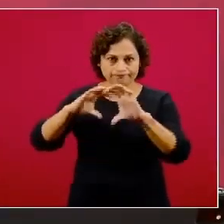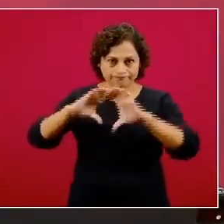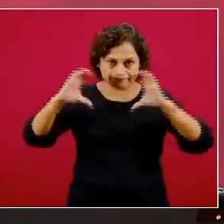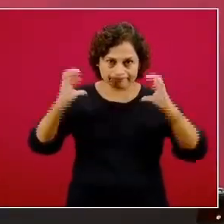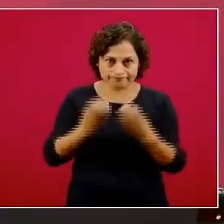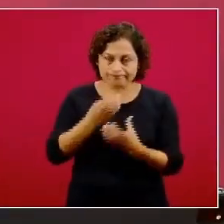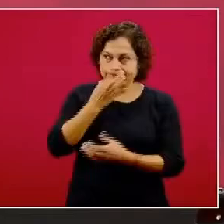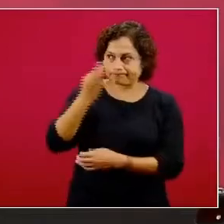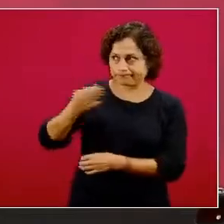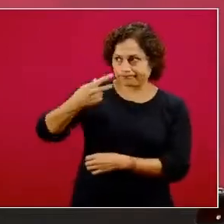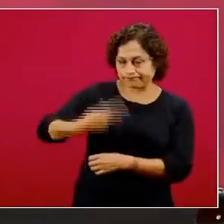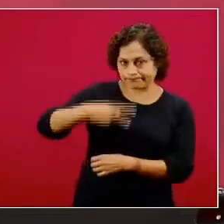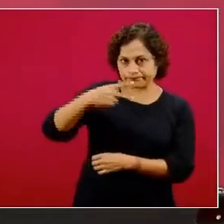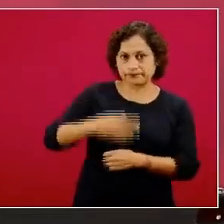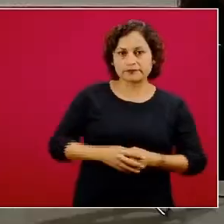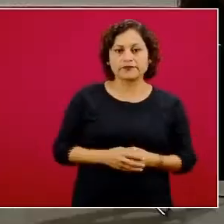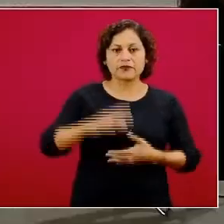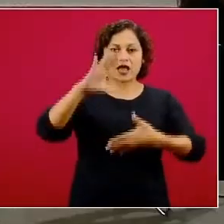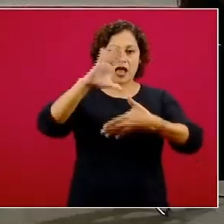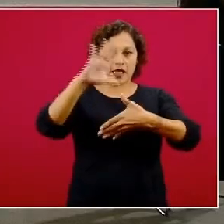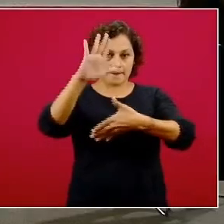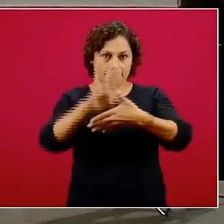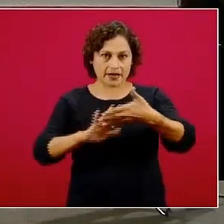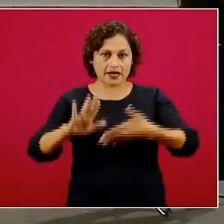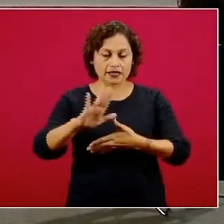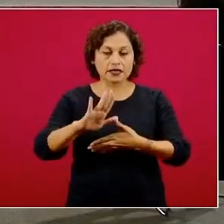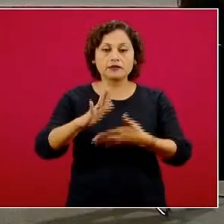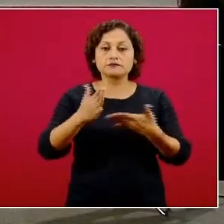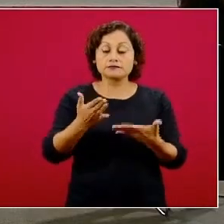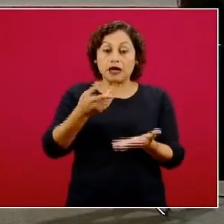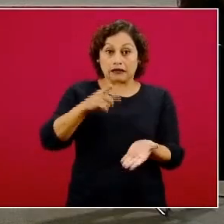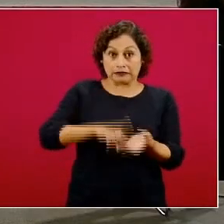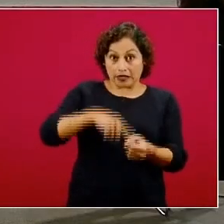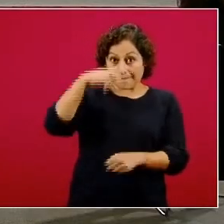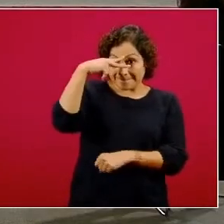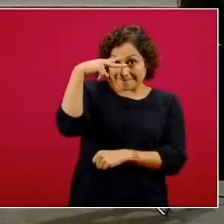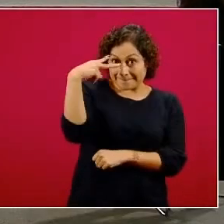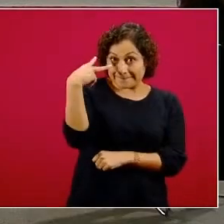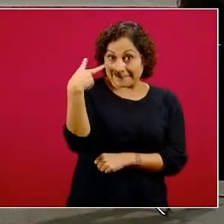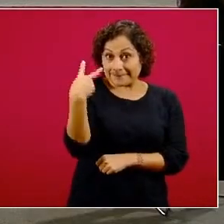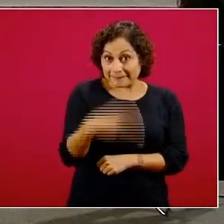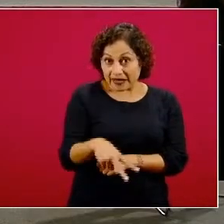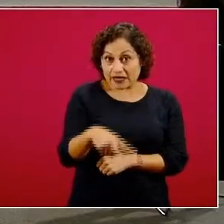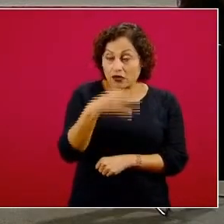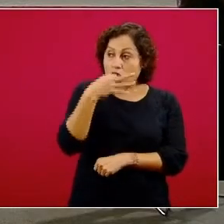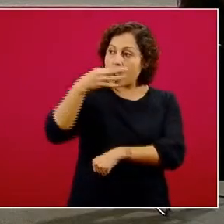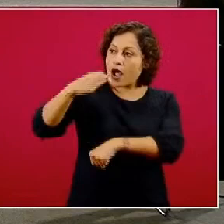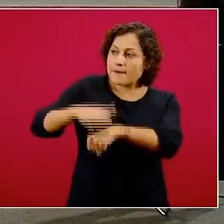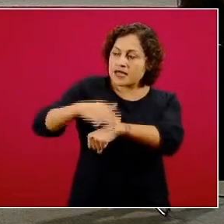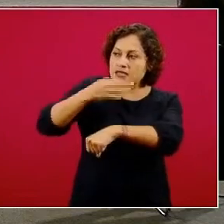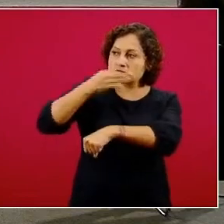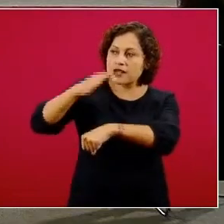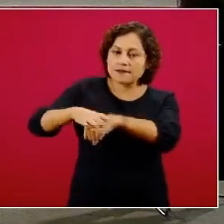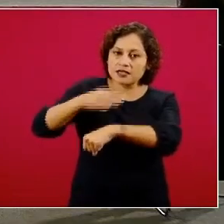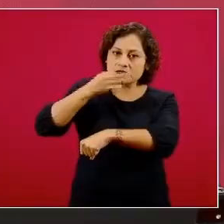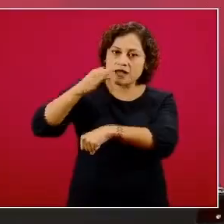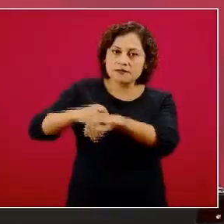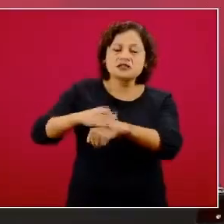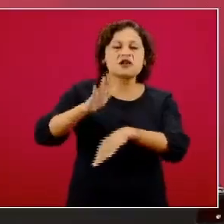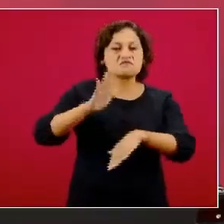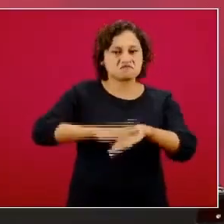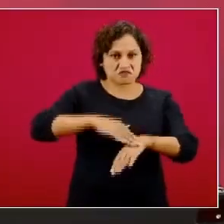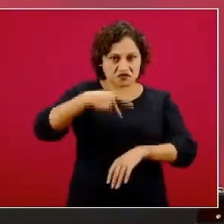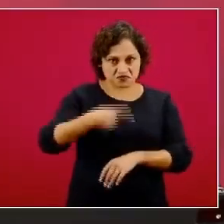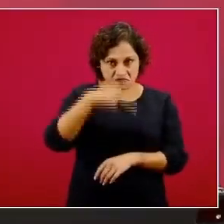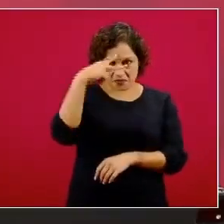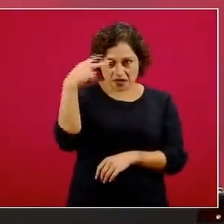estos eventos en la región de las Américas, México fue el que más eventos notificó a la Organización Panamericana de la